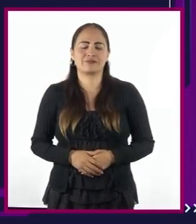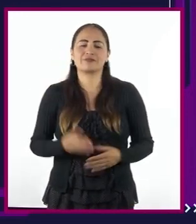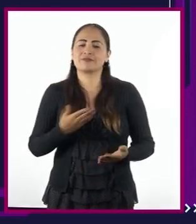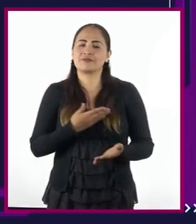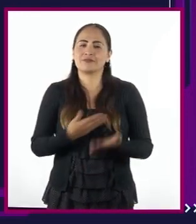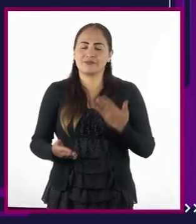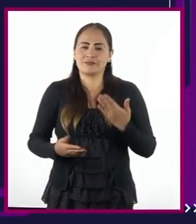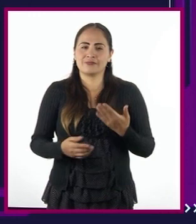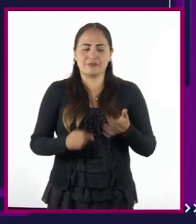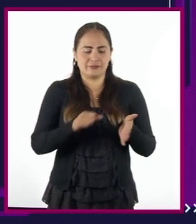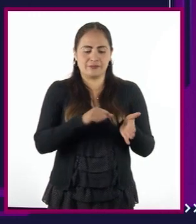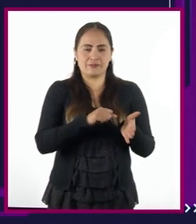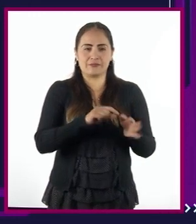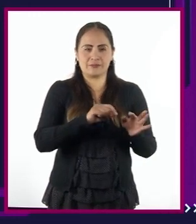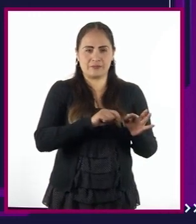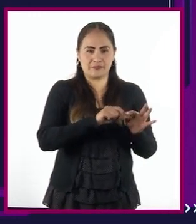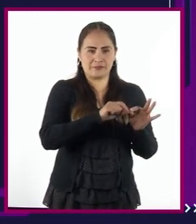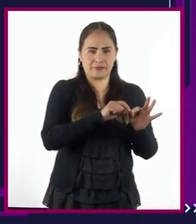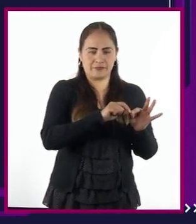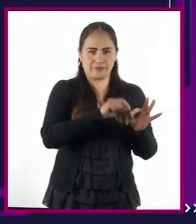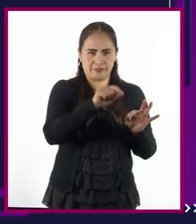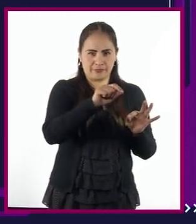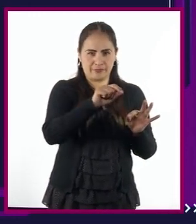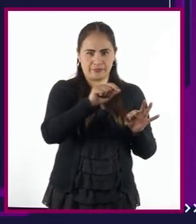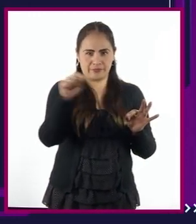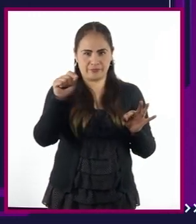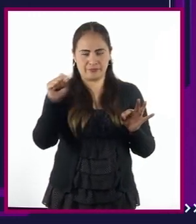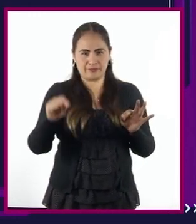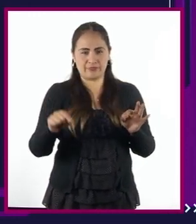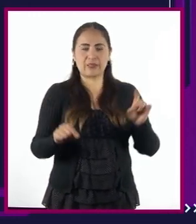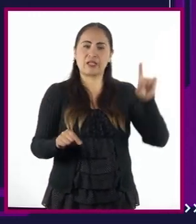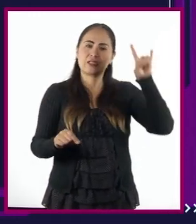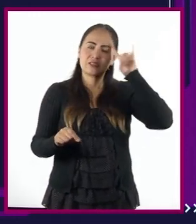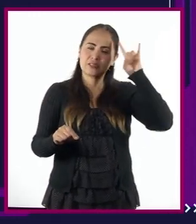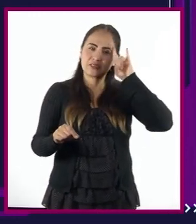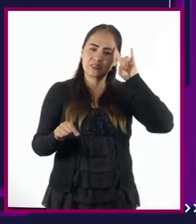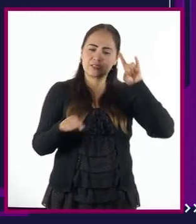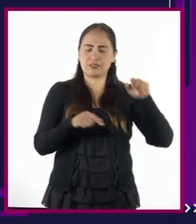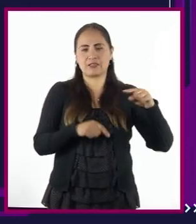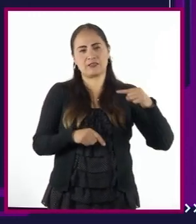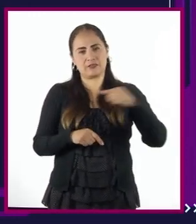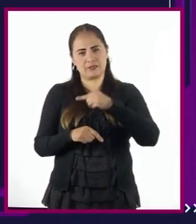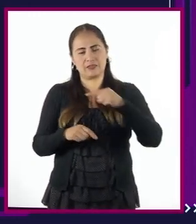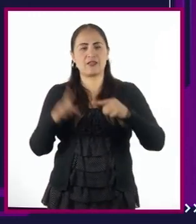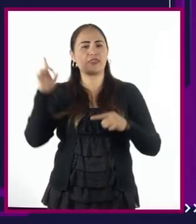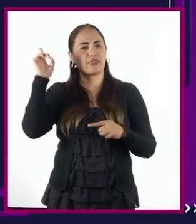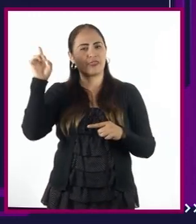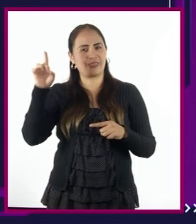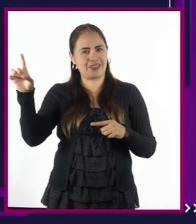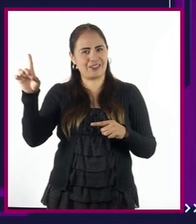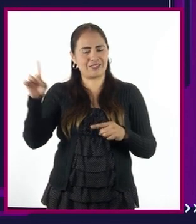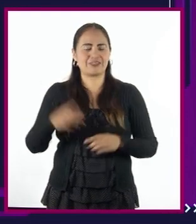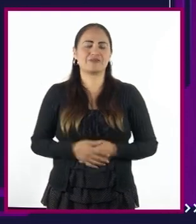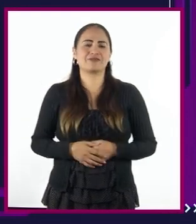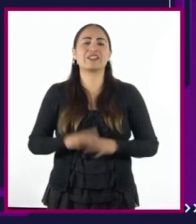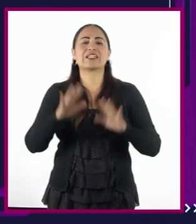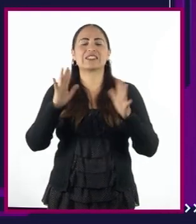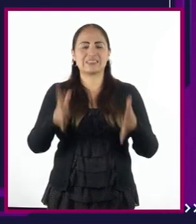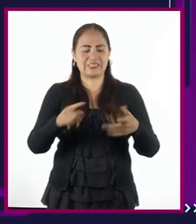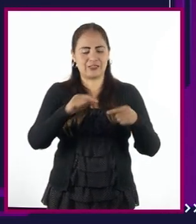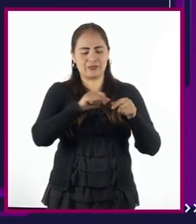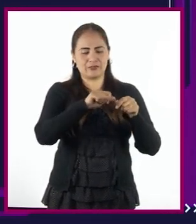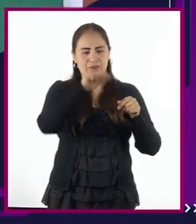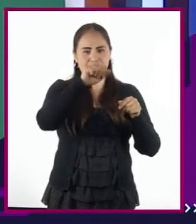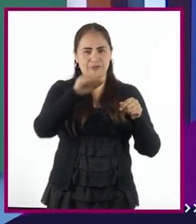a ir uniendo nuestros puntos de izquierda a derecha y con esto hemos construido una gráfica